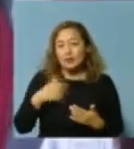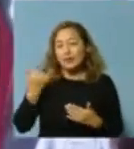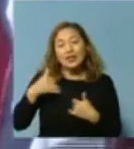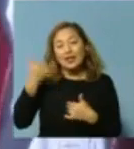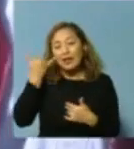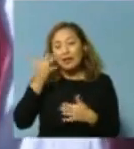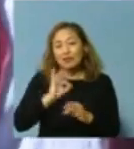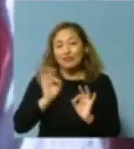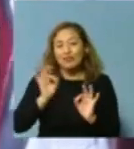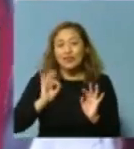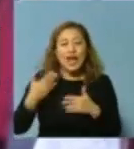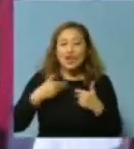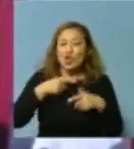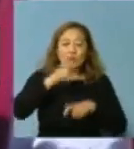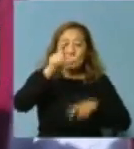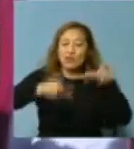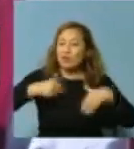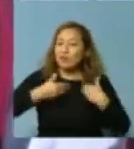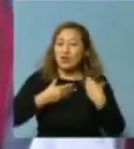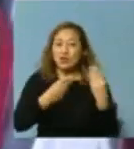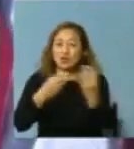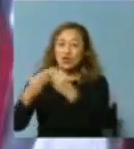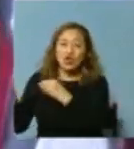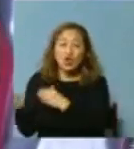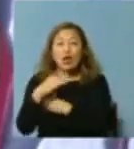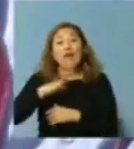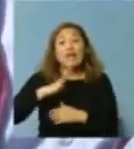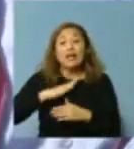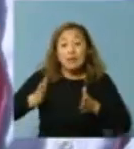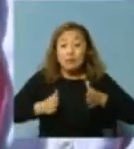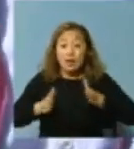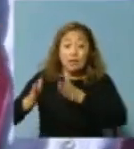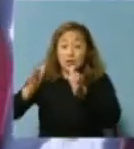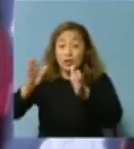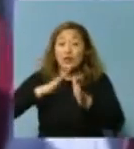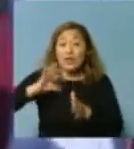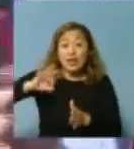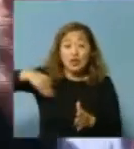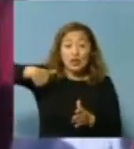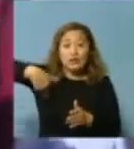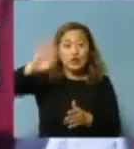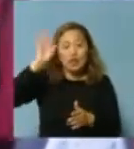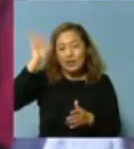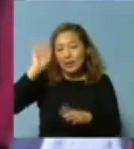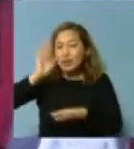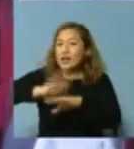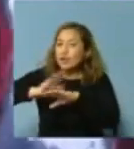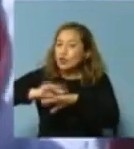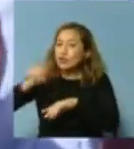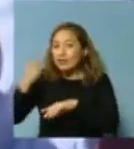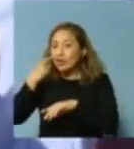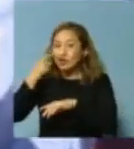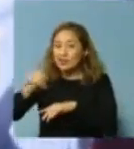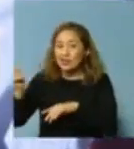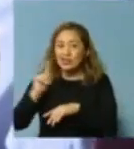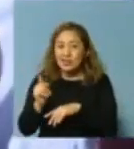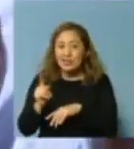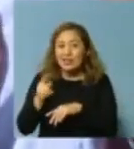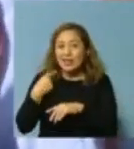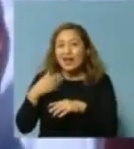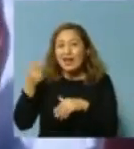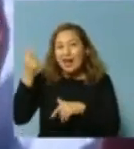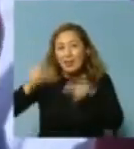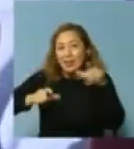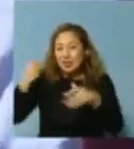estamos llegando a toda la comunidad. Después tenemos que hacer el camino el año que viene. Ya me comprometí con el comisionado y los